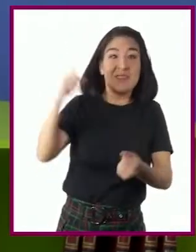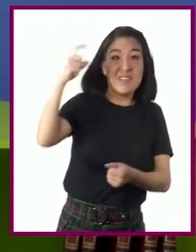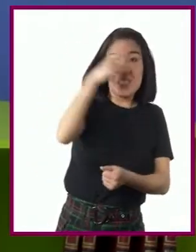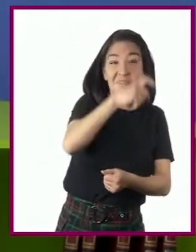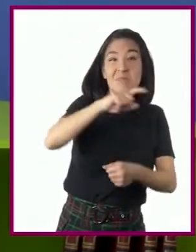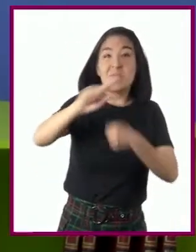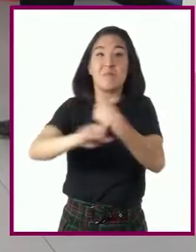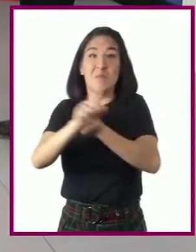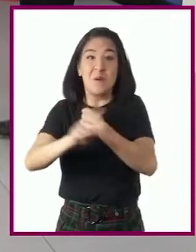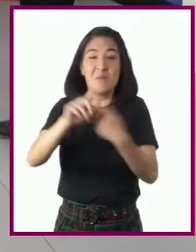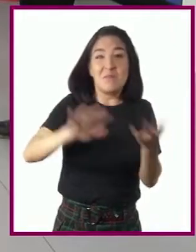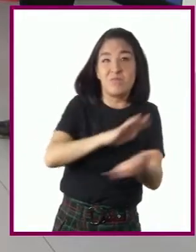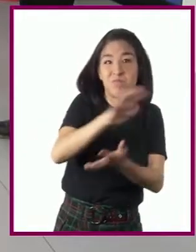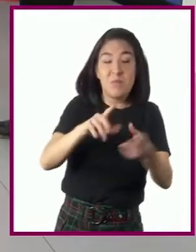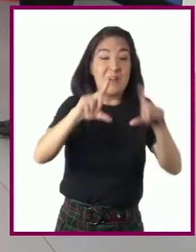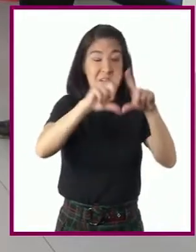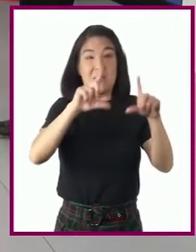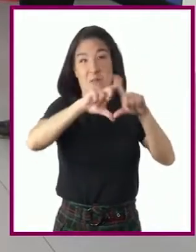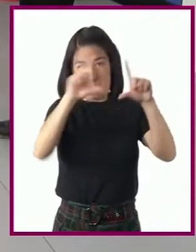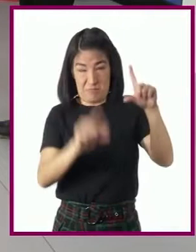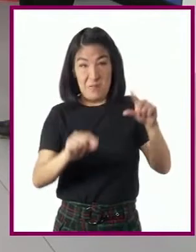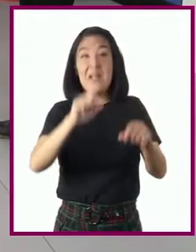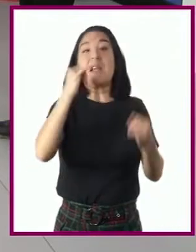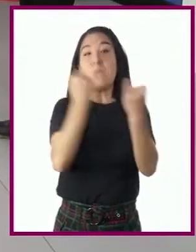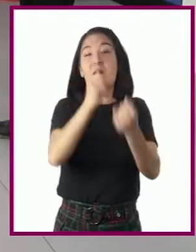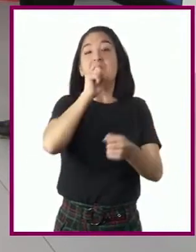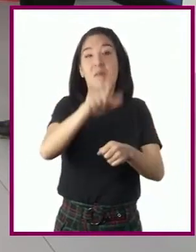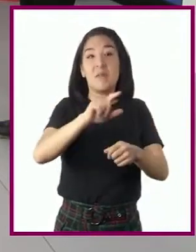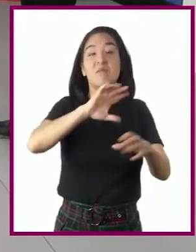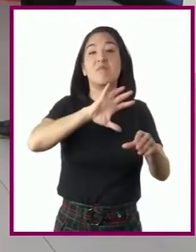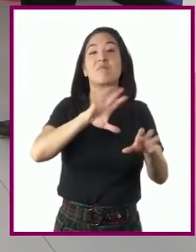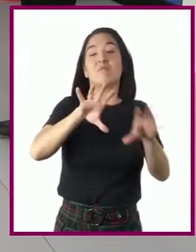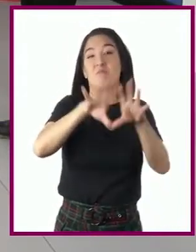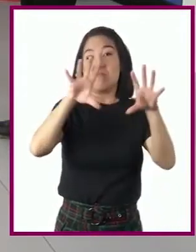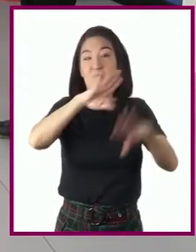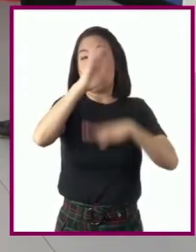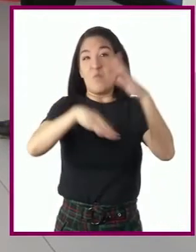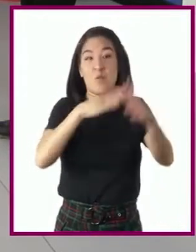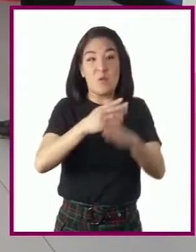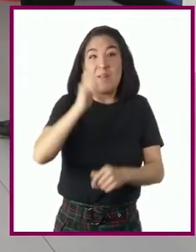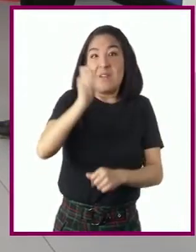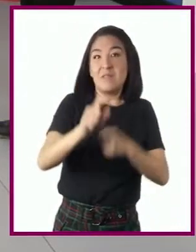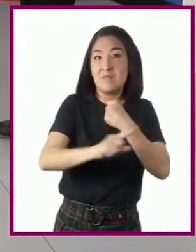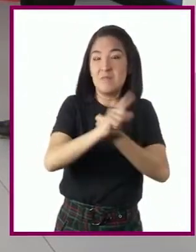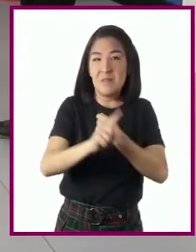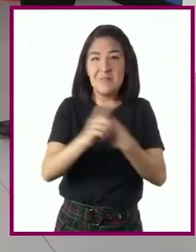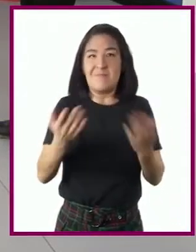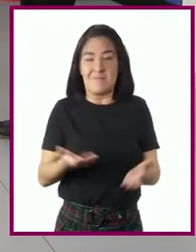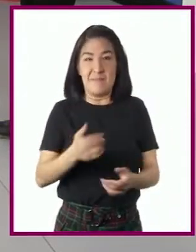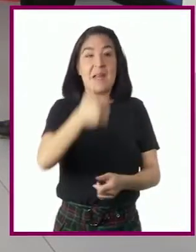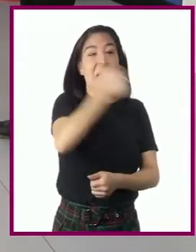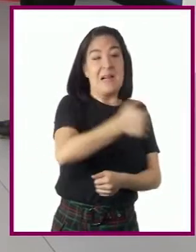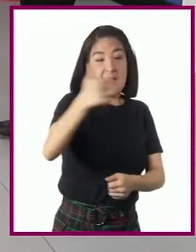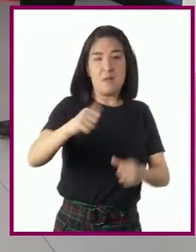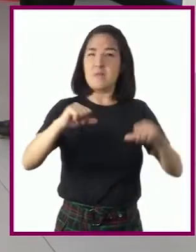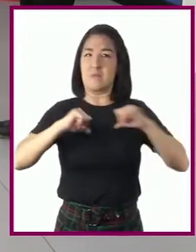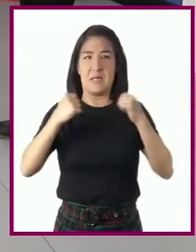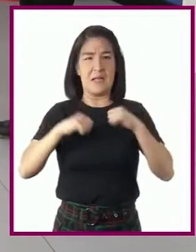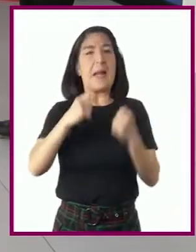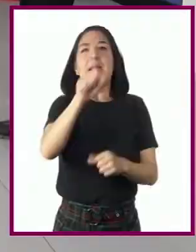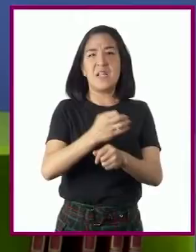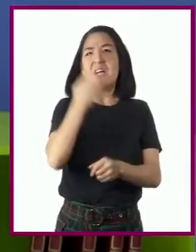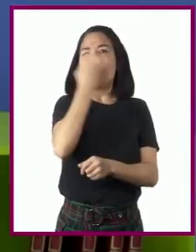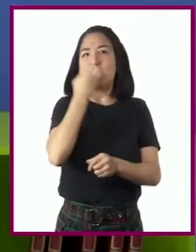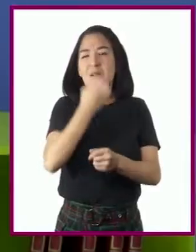otros países. Pero cada uno tiene sus propias preocupaciones y las de los adolescentes son igualmente